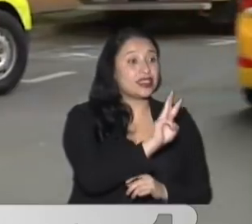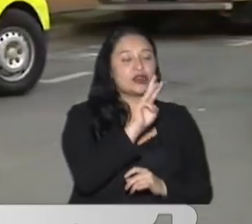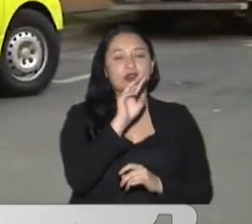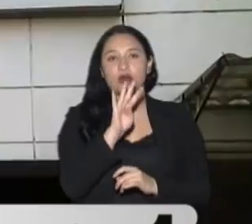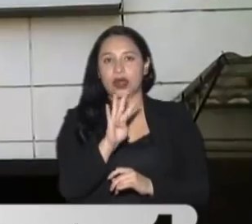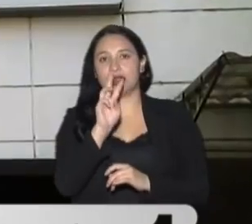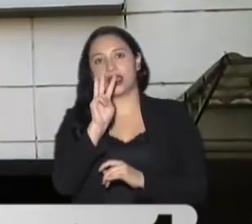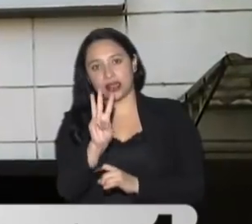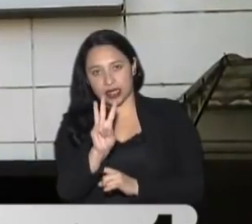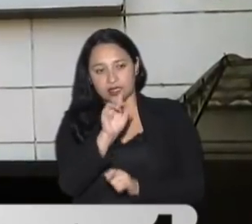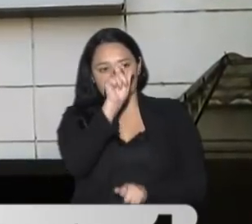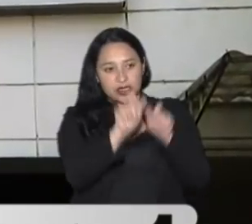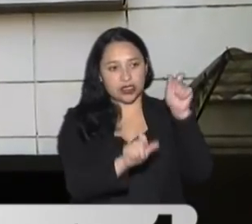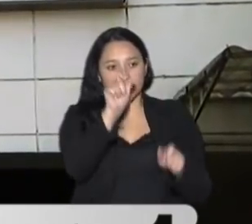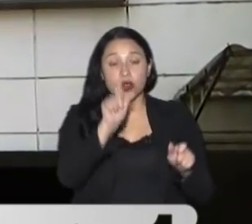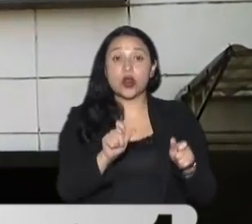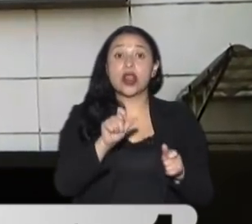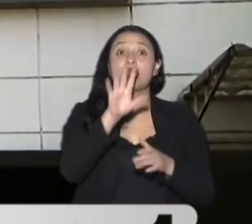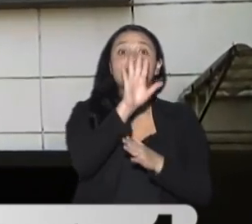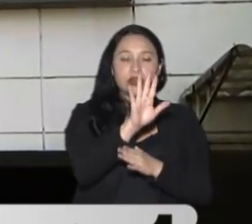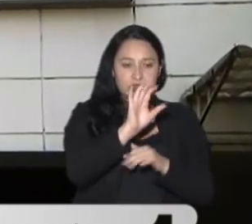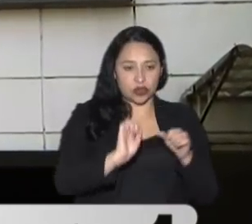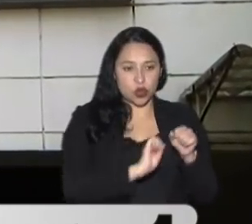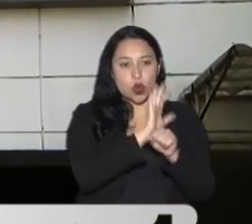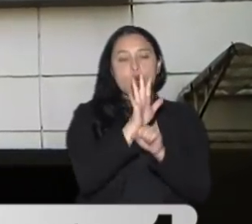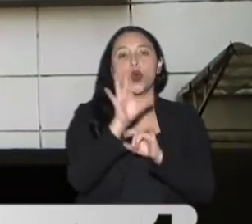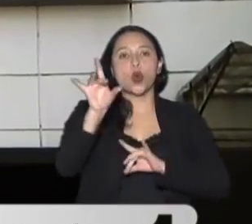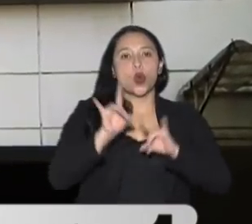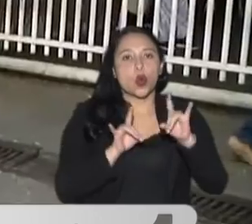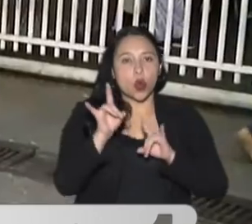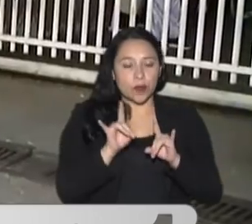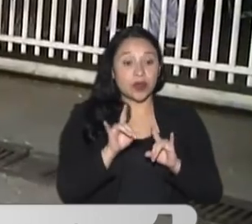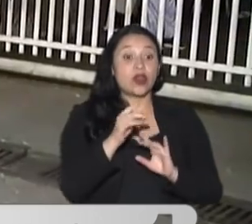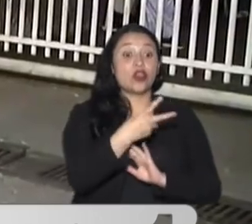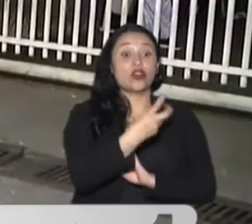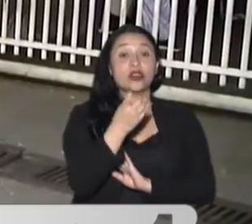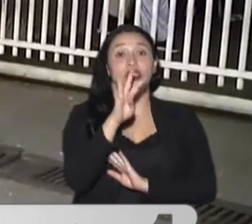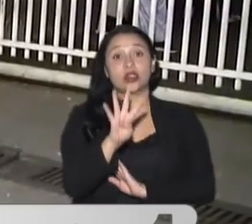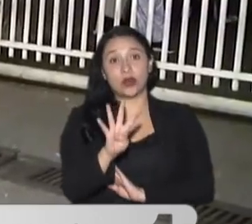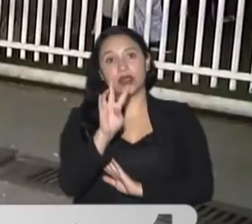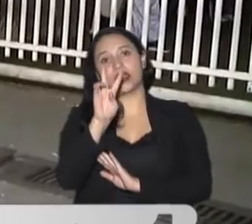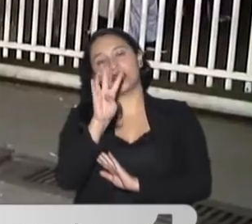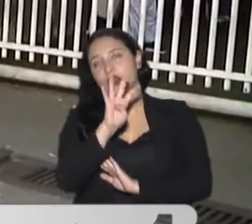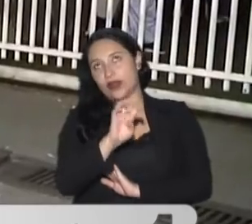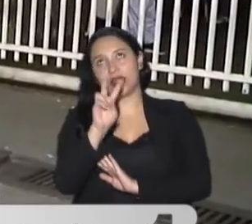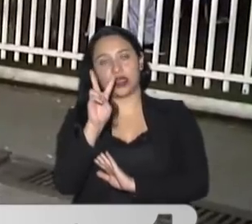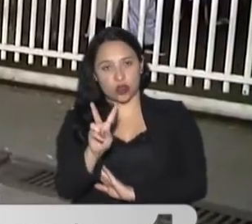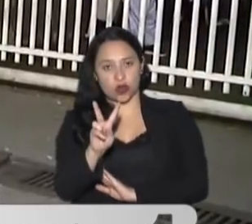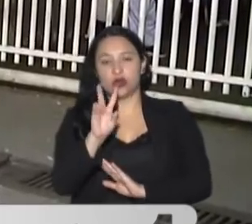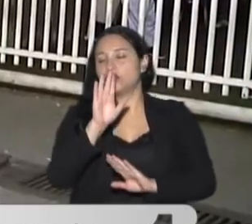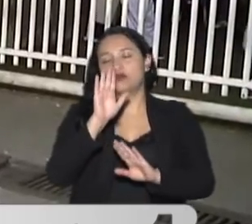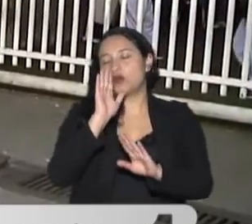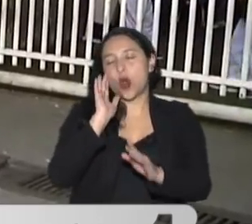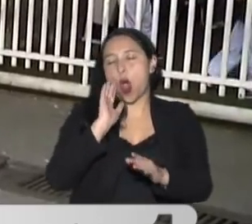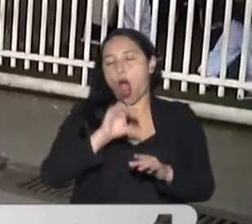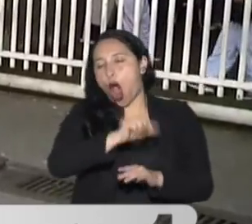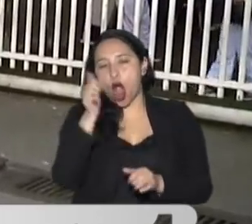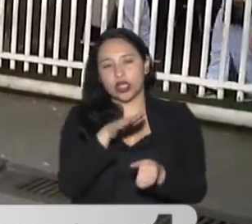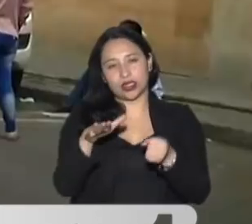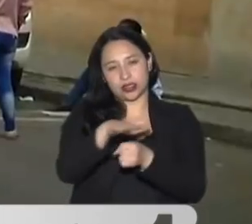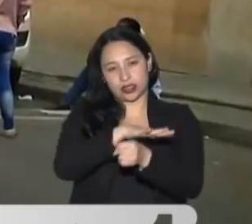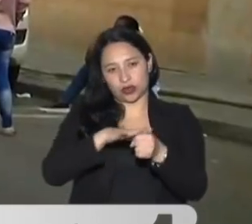son personas que están en UCI por COVID, pero 292 por otras patologías también están allí y